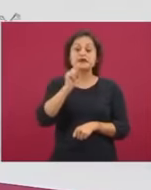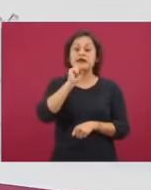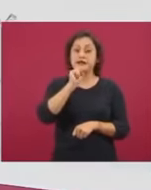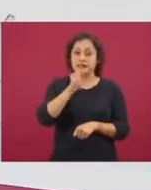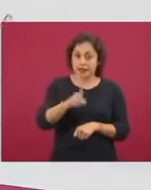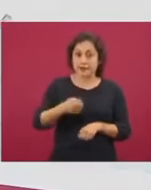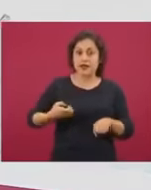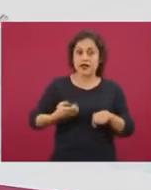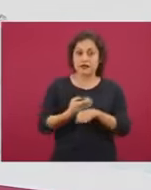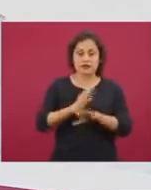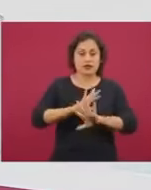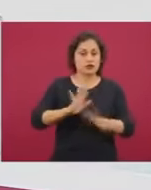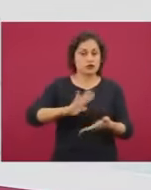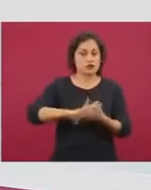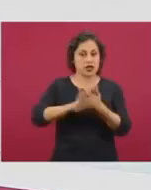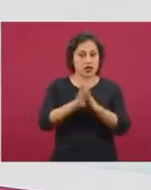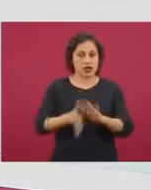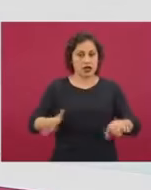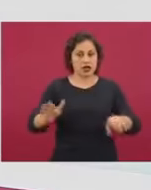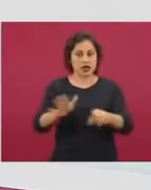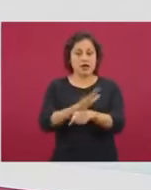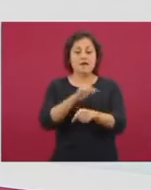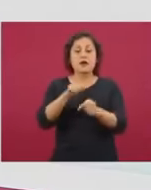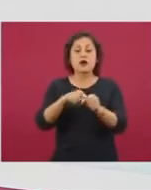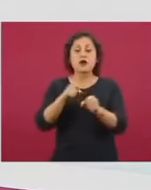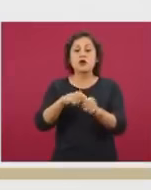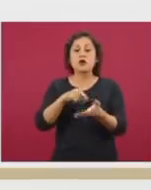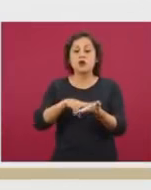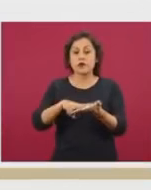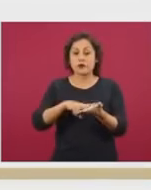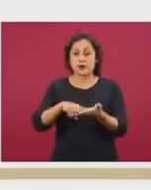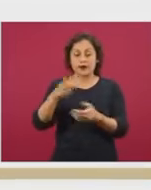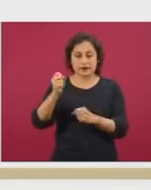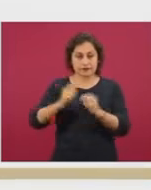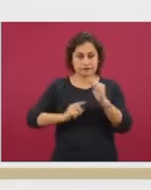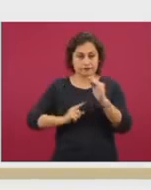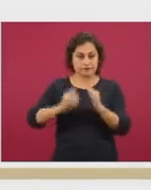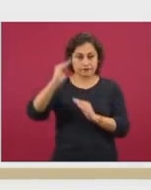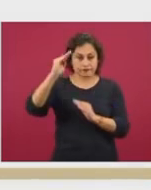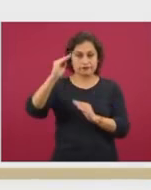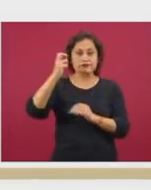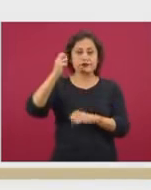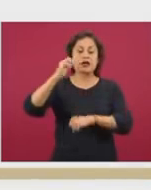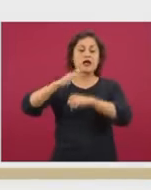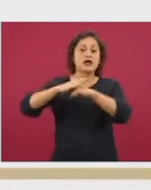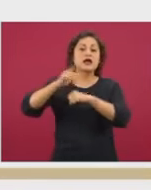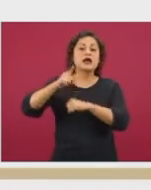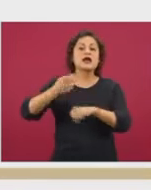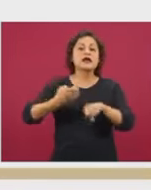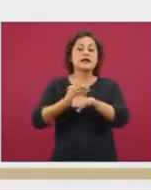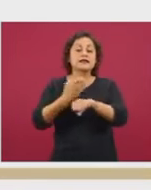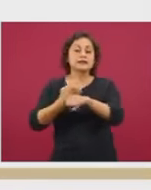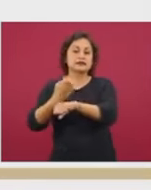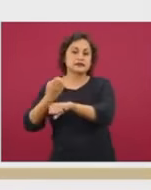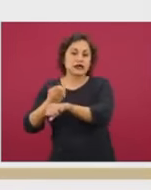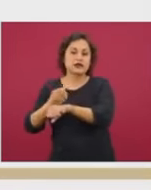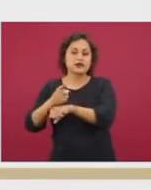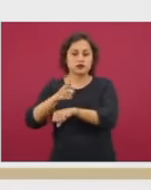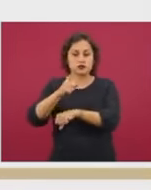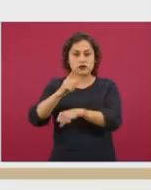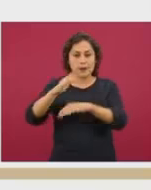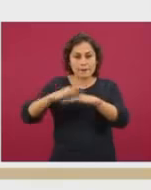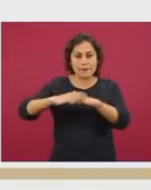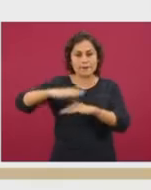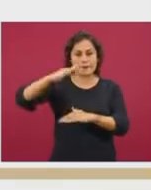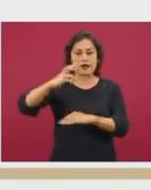estados que ya están en verde, se ve un gran pico, esto es de los picos más importantes de las entidades federativas con un mayor pico de exceso de